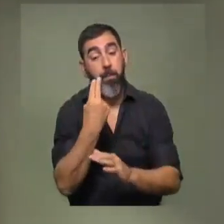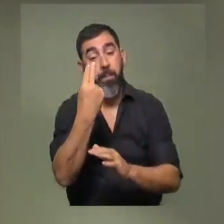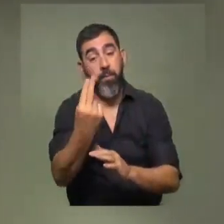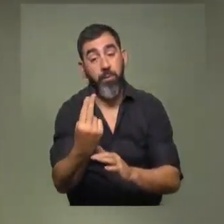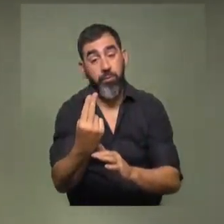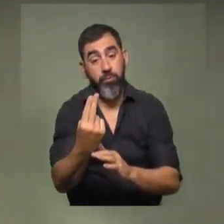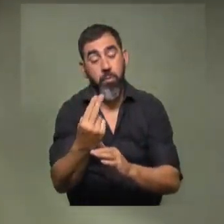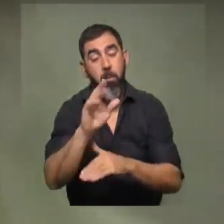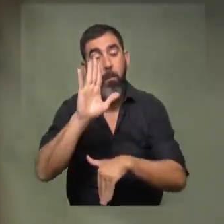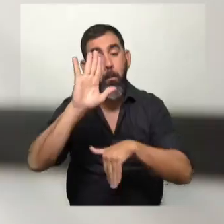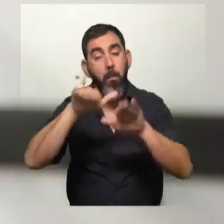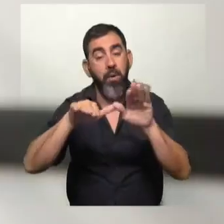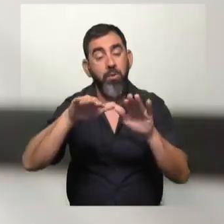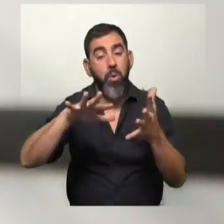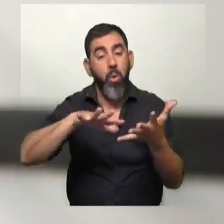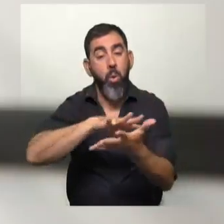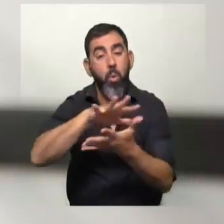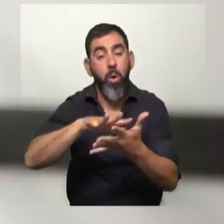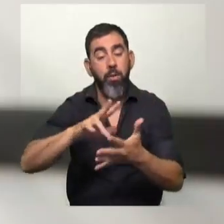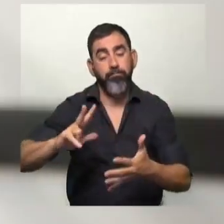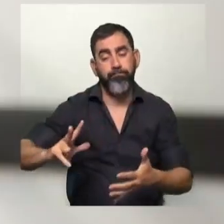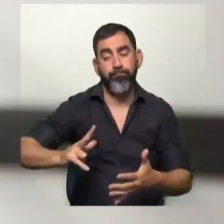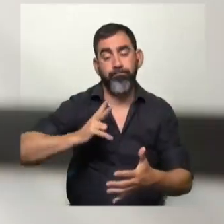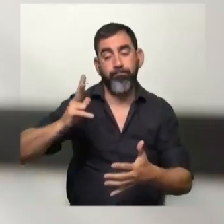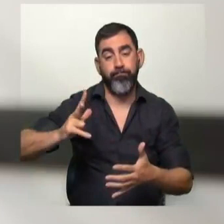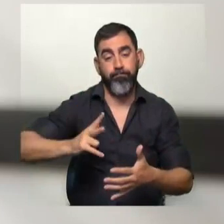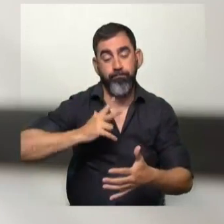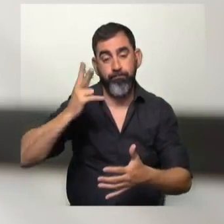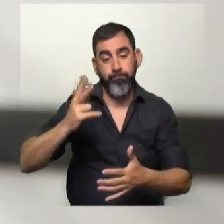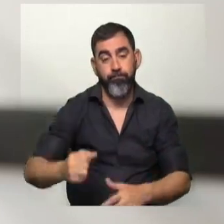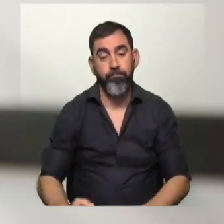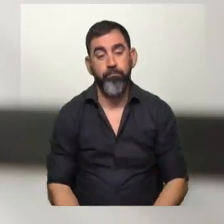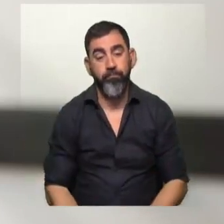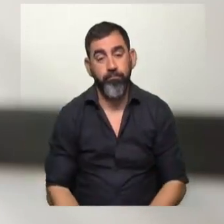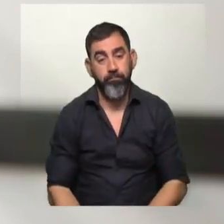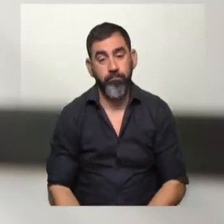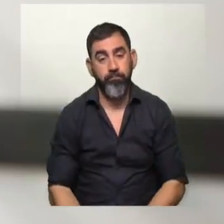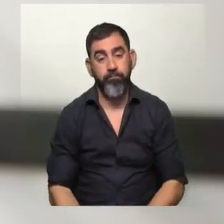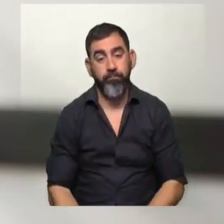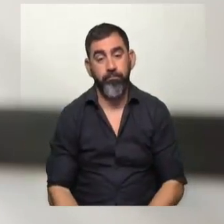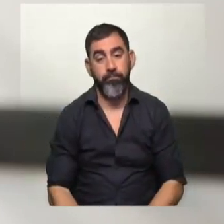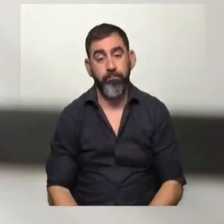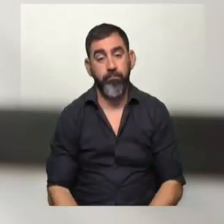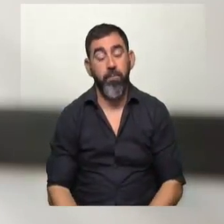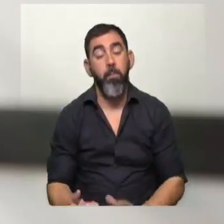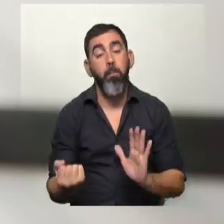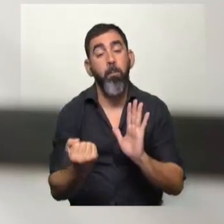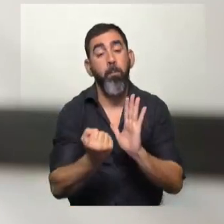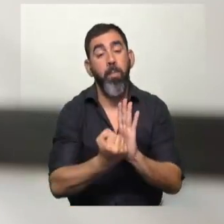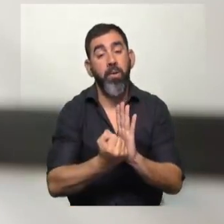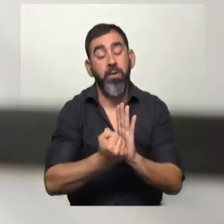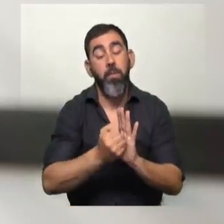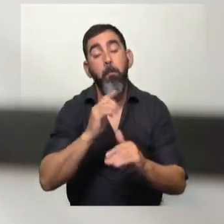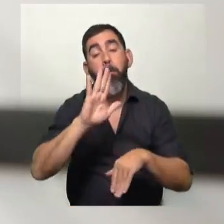se concentran en los lugares relativamente más ricos y más dinámicos, y esto lo muestra para Uruguay. Las patentes se concentran en la zona